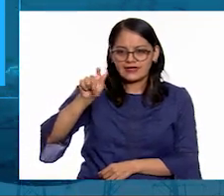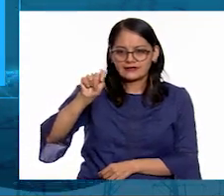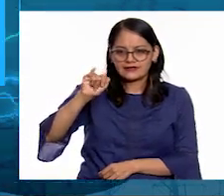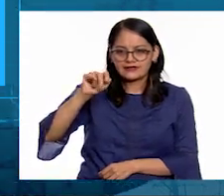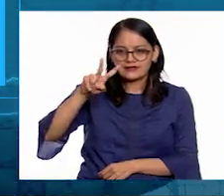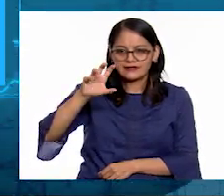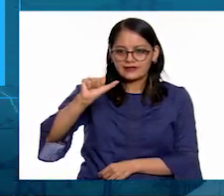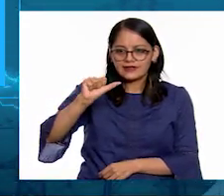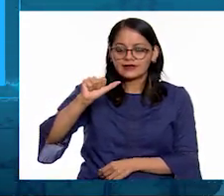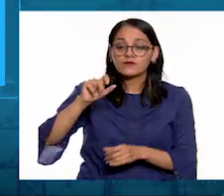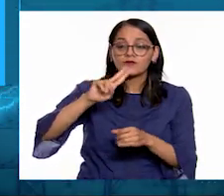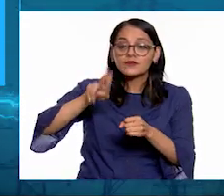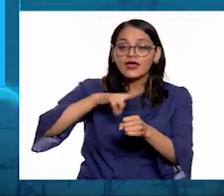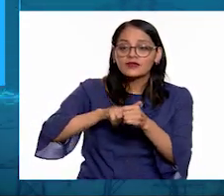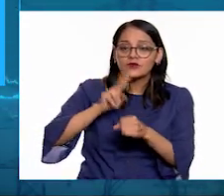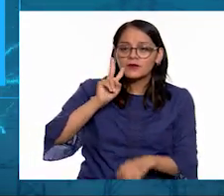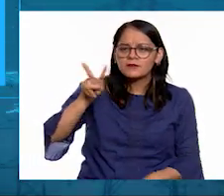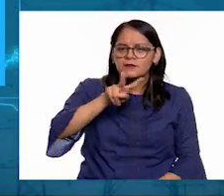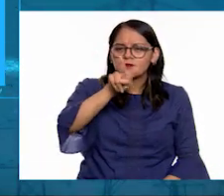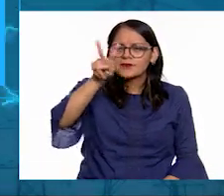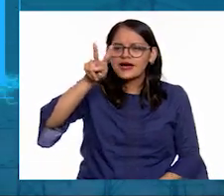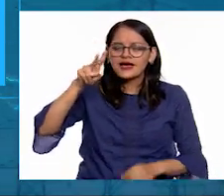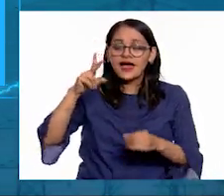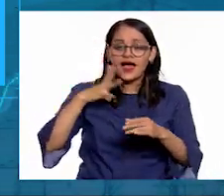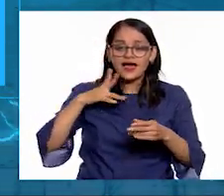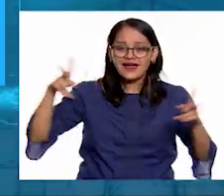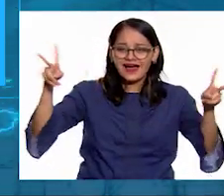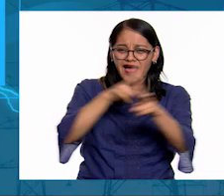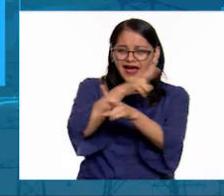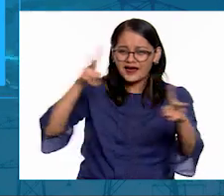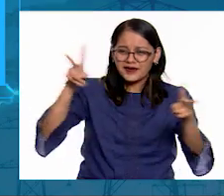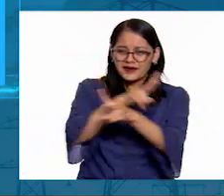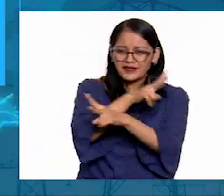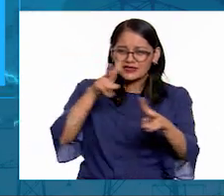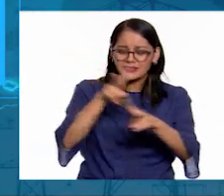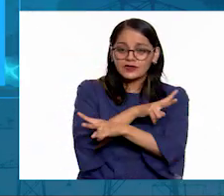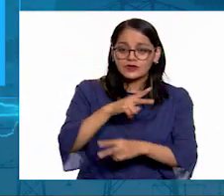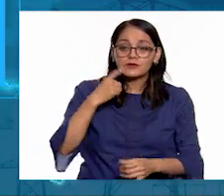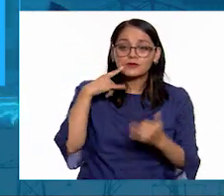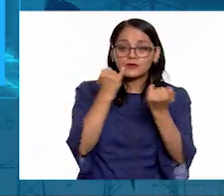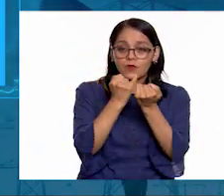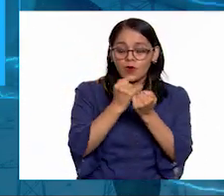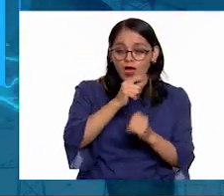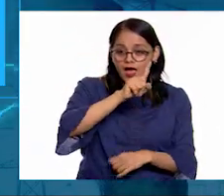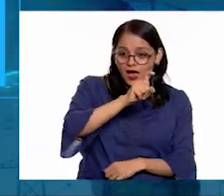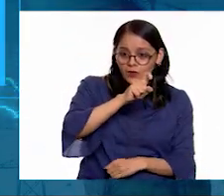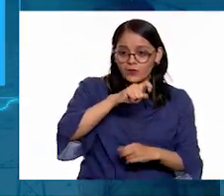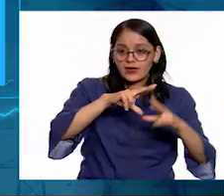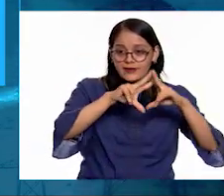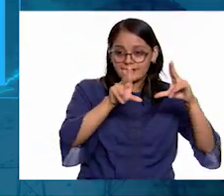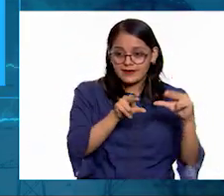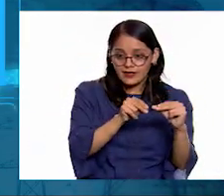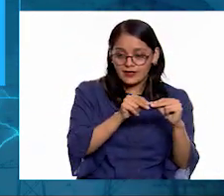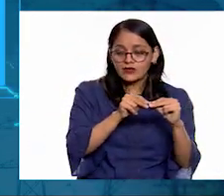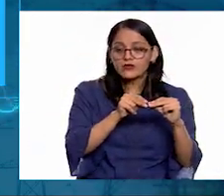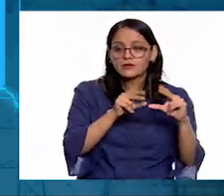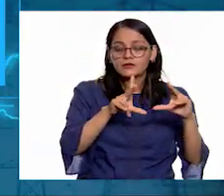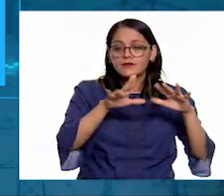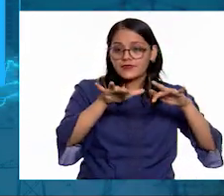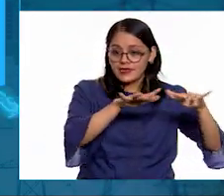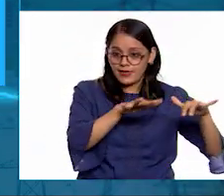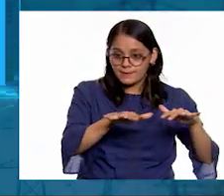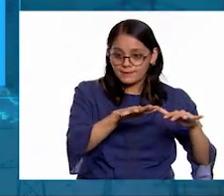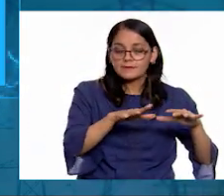la naturaleza. Cuando hay fuertes movimientos de aire, las partículas de agua, hielo o nieve chocan entre sí como